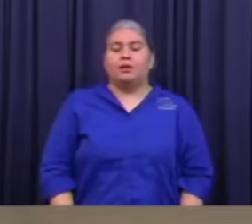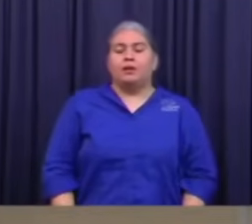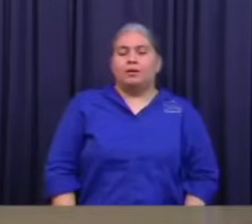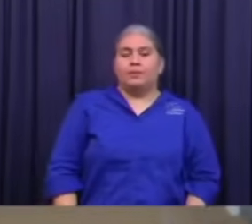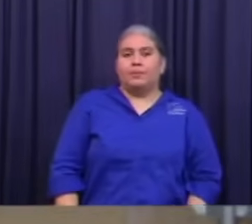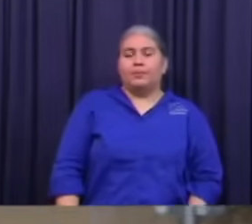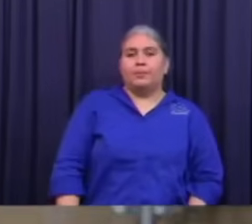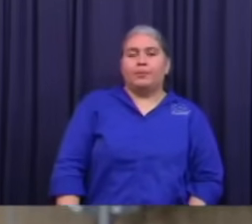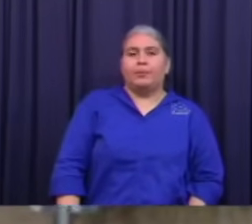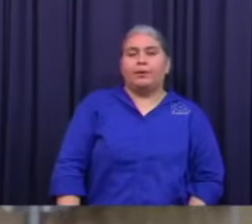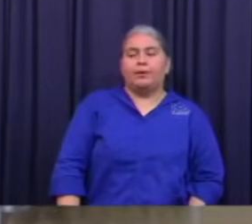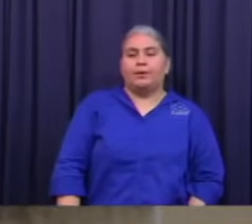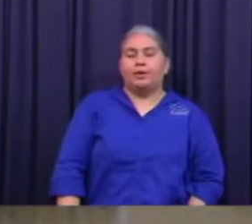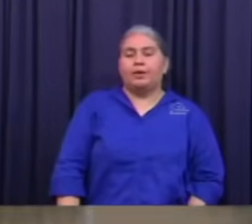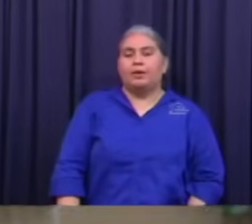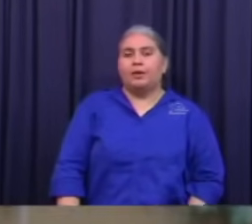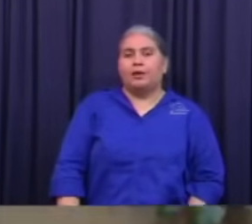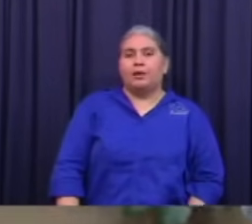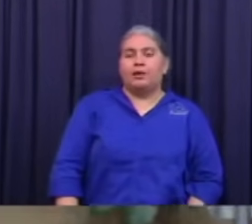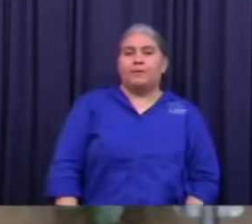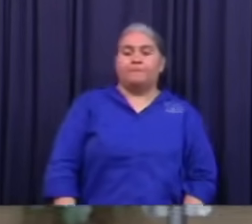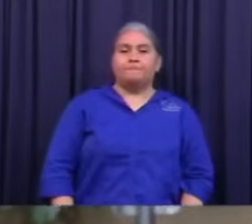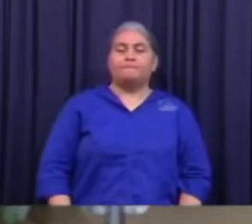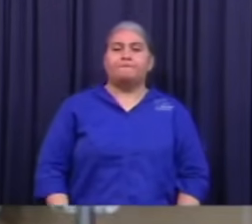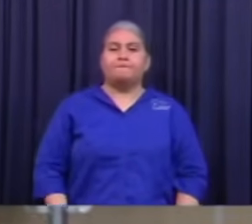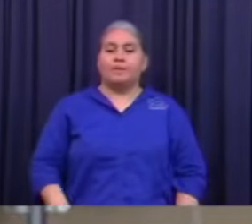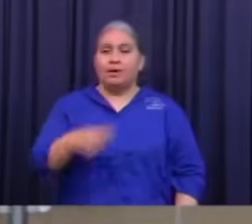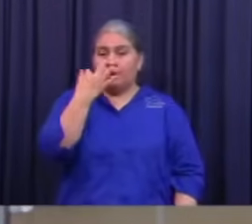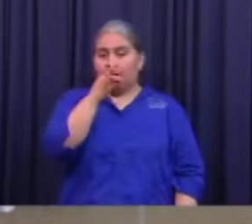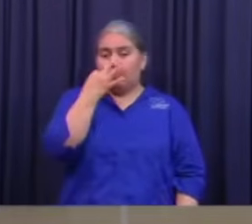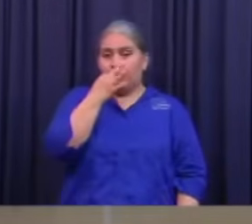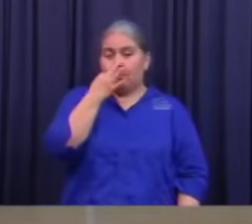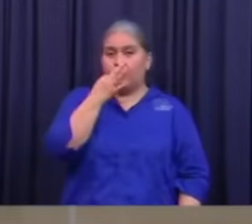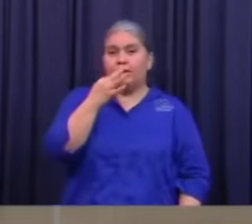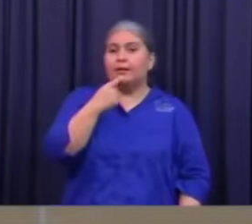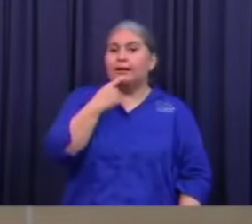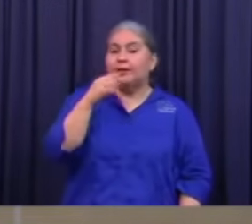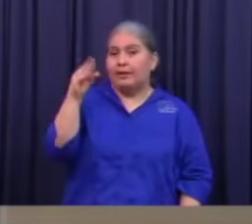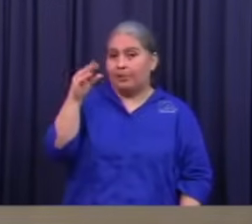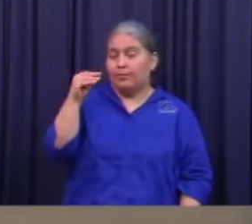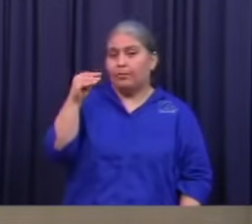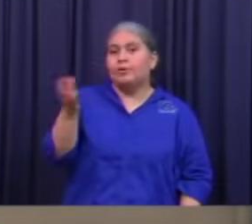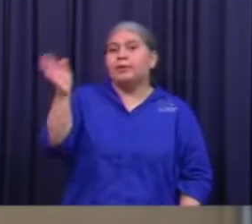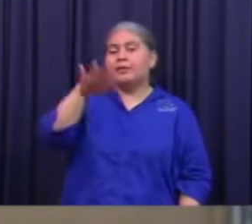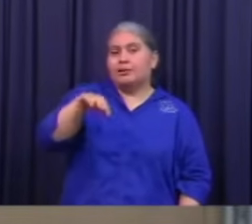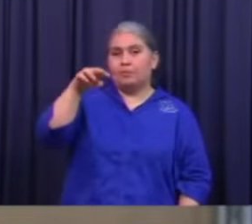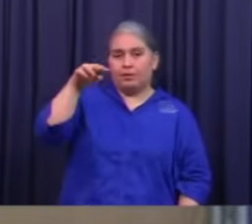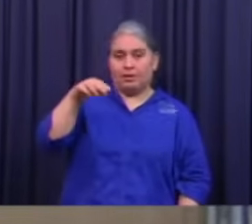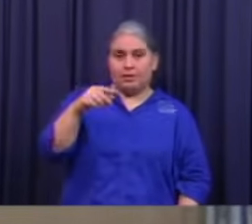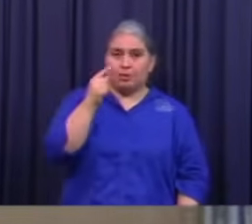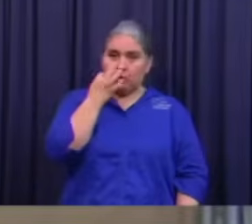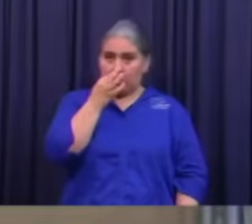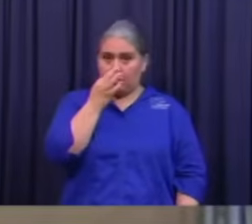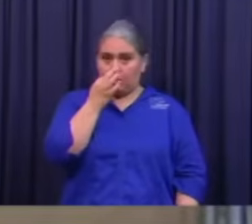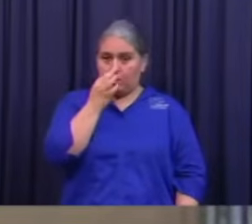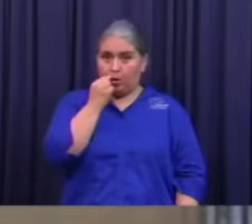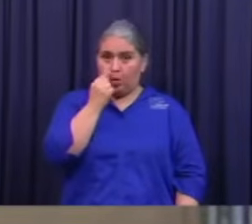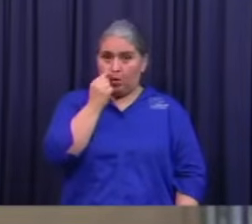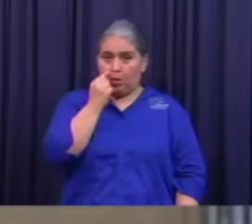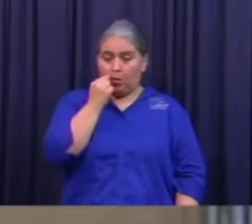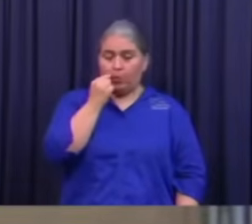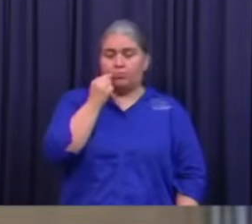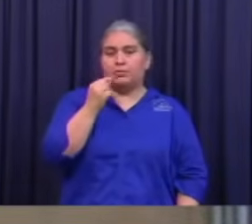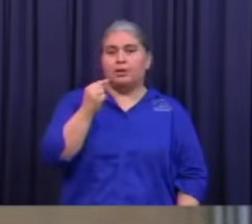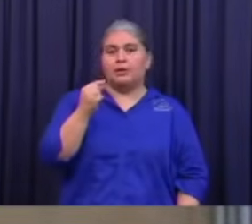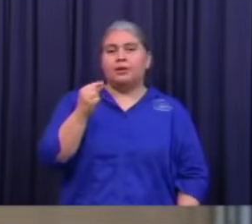era y cumplió su propósito la pusieron ahí hermano en donde Dios te puso Dios te